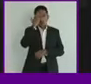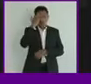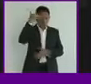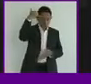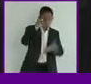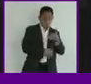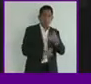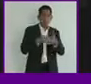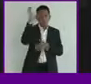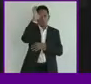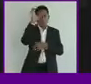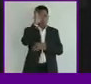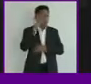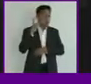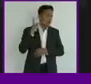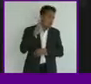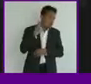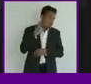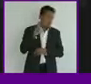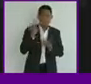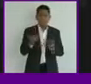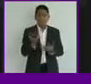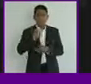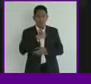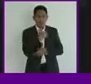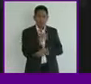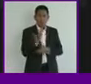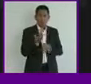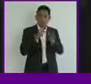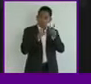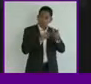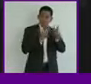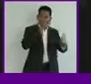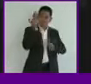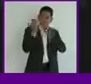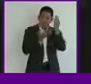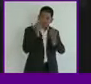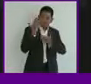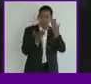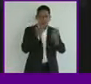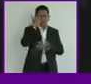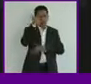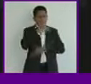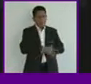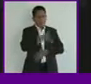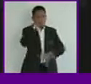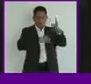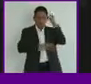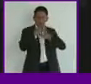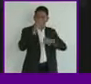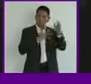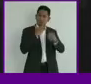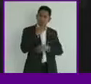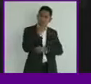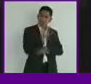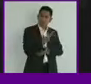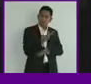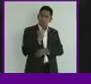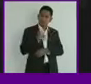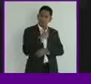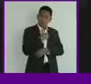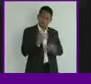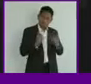democracia, concientizarnos, educarnos y valorar. Bueno, con respecto al tema de los principales retos a los